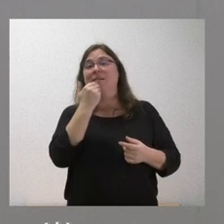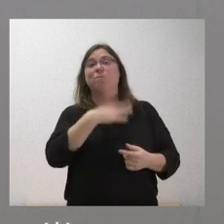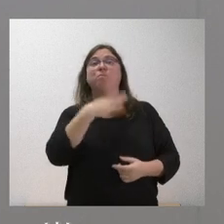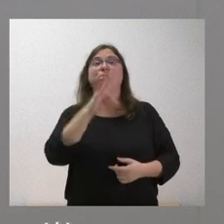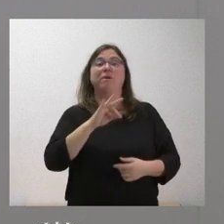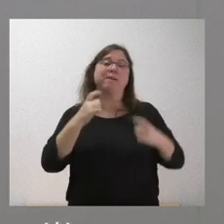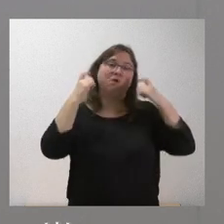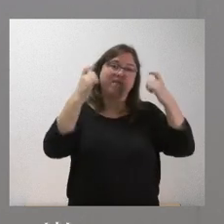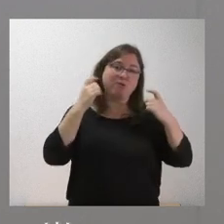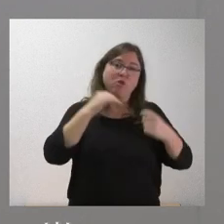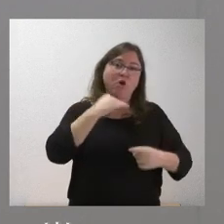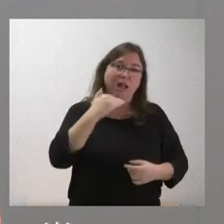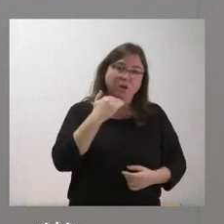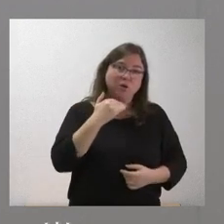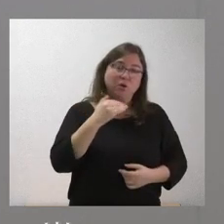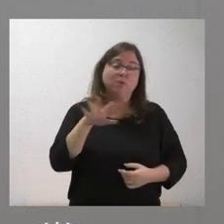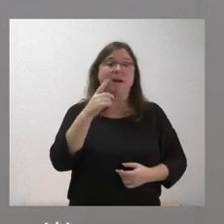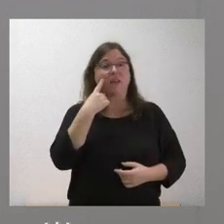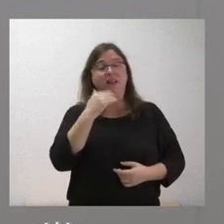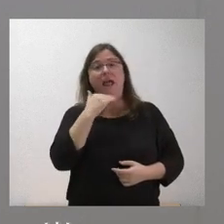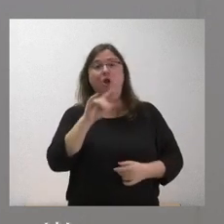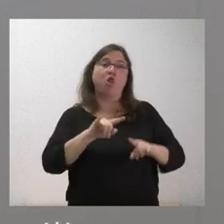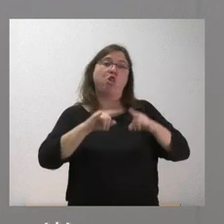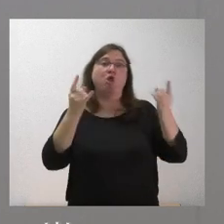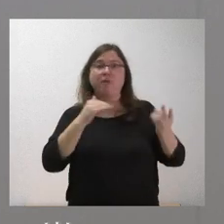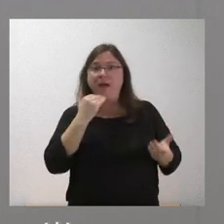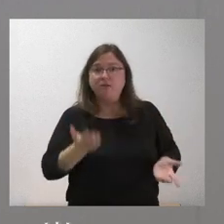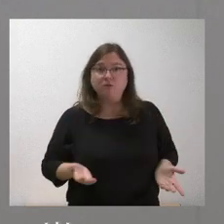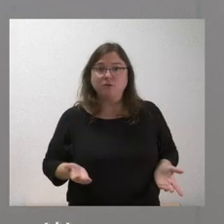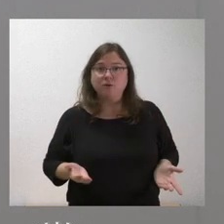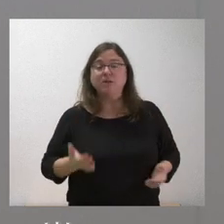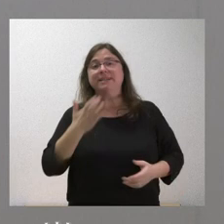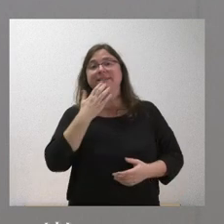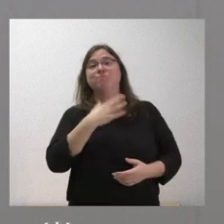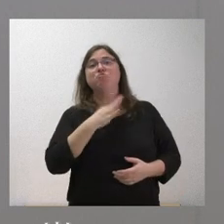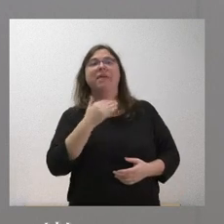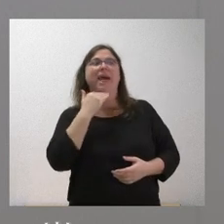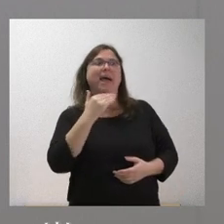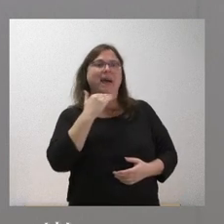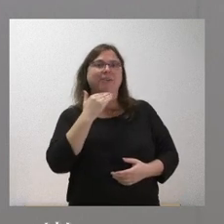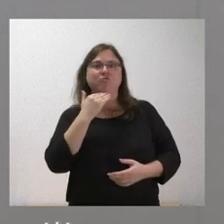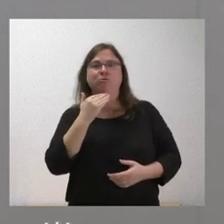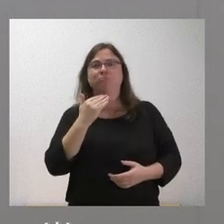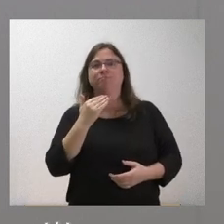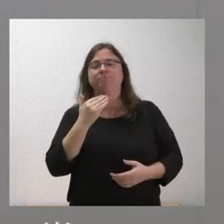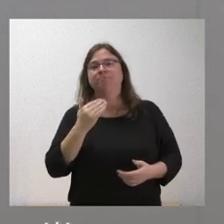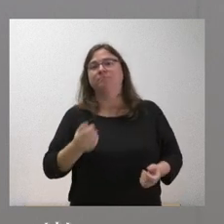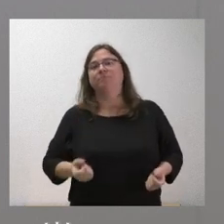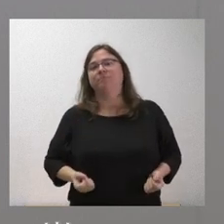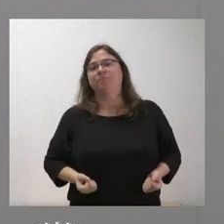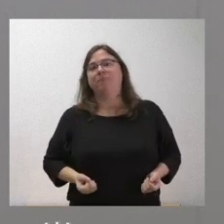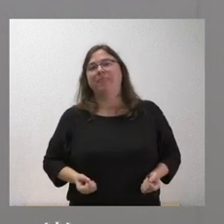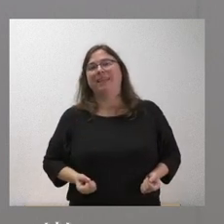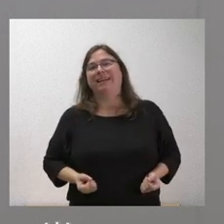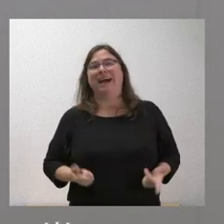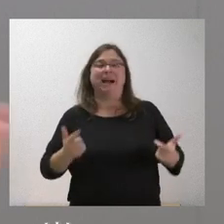hacer algún esfuerzo por ver si hay alguna duplicidad que evitar si se puede en alguna medida reducir el nivel